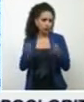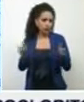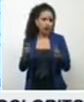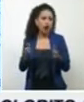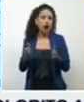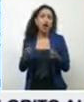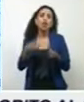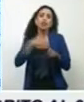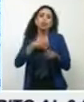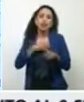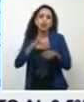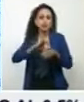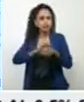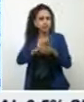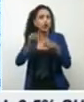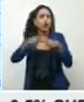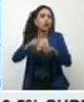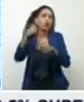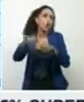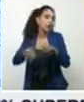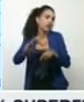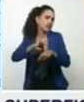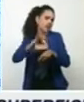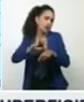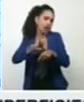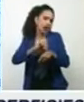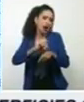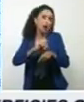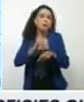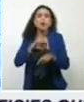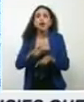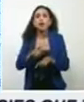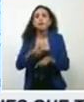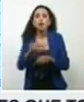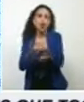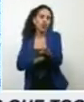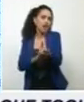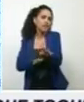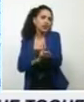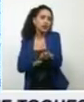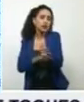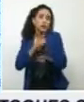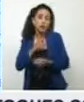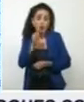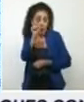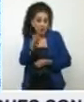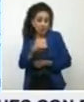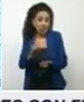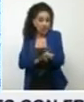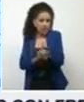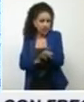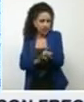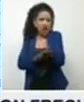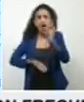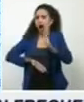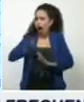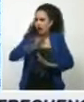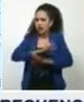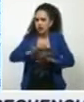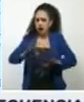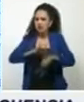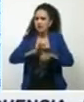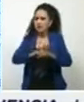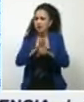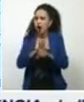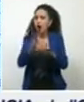enfermedad, diabetes mellitus. ¿Ha sobrepasado algún diabético la enfermedad? ¿Cuántos fallecidos son sanos